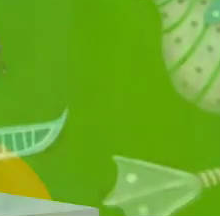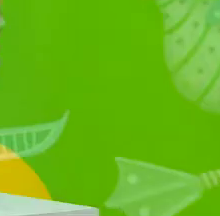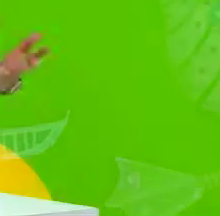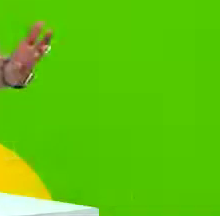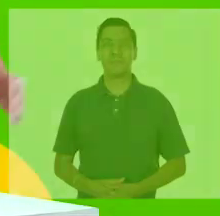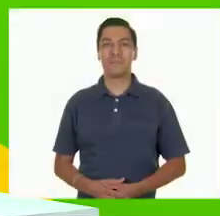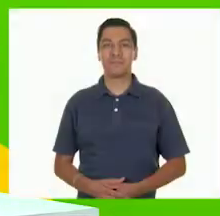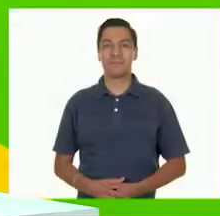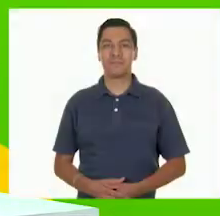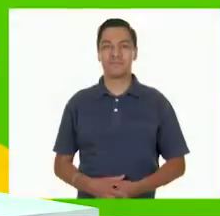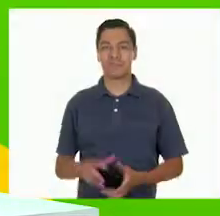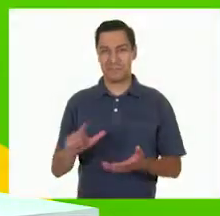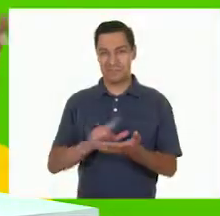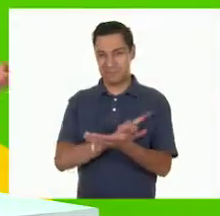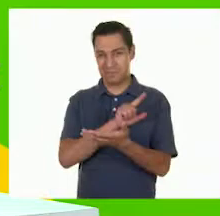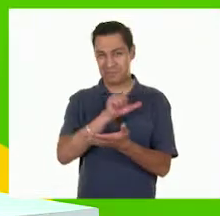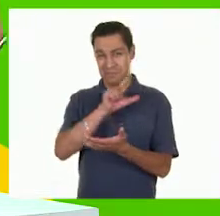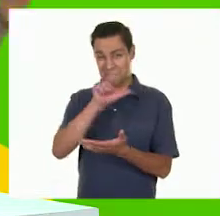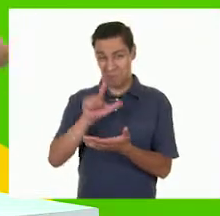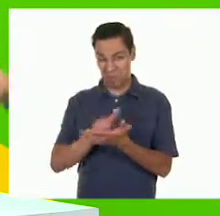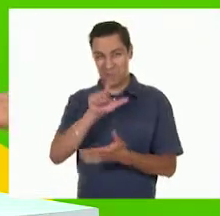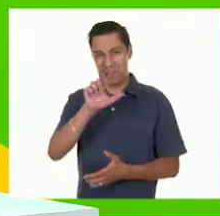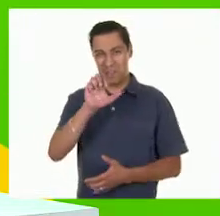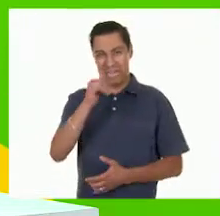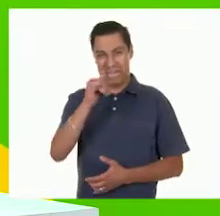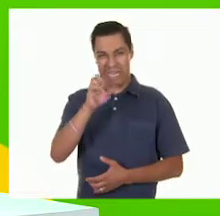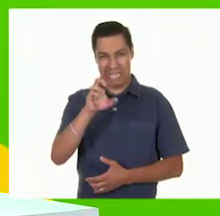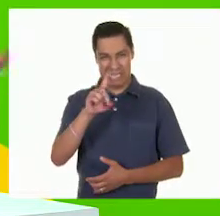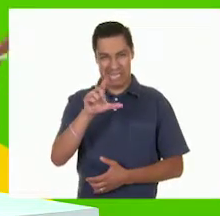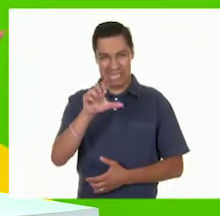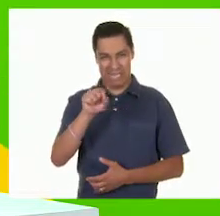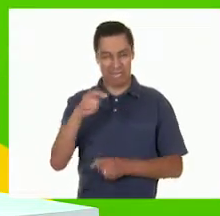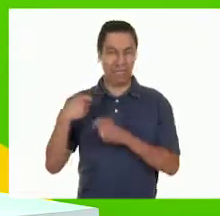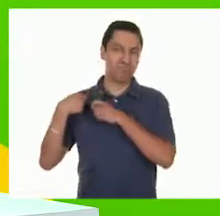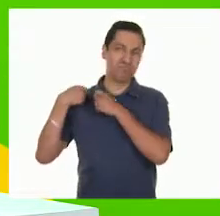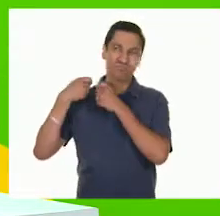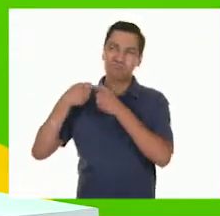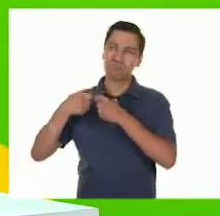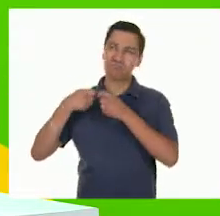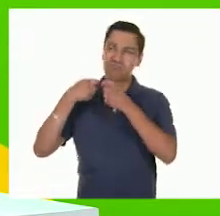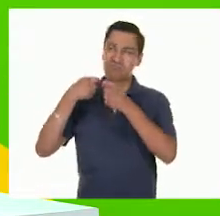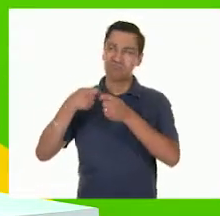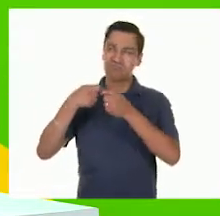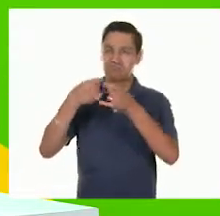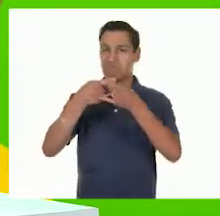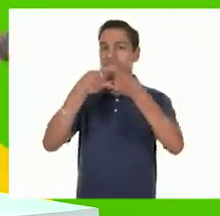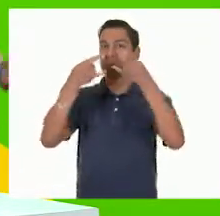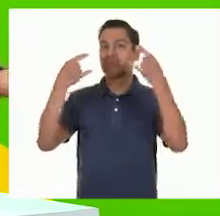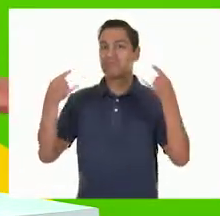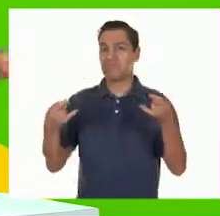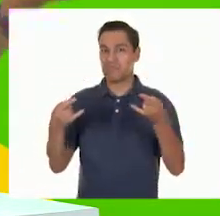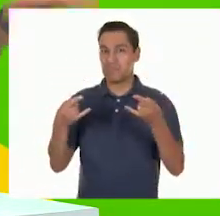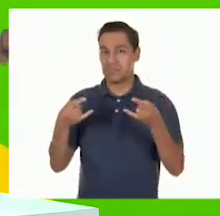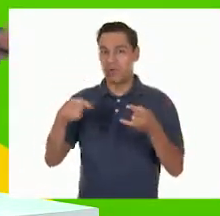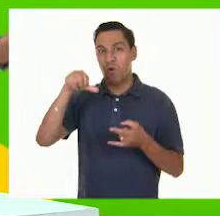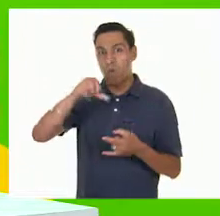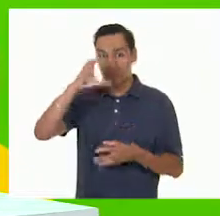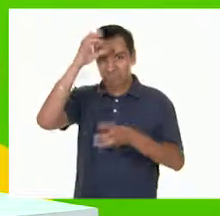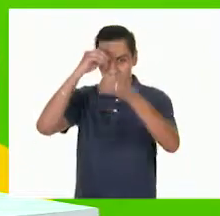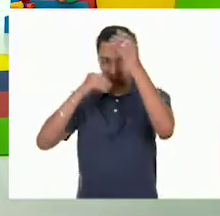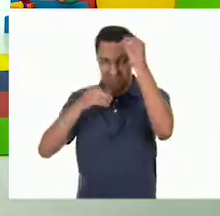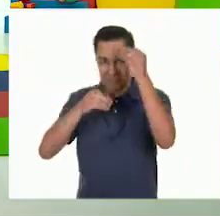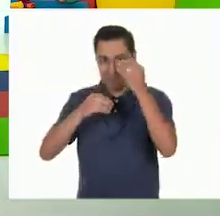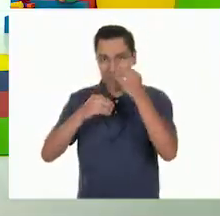las leyendas son un medio para conocer y dar a conocer algunas tradiciones como en esta ocasión el origen del maíz y de los alebrijes